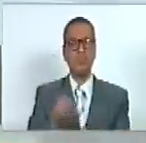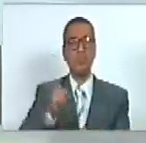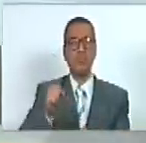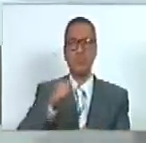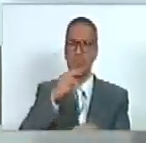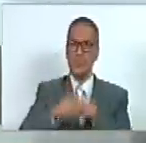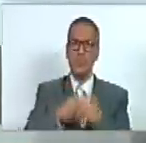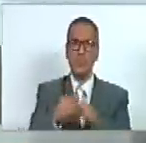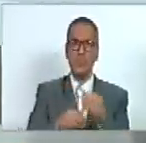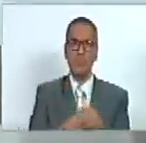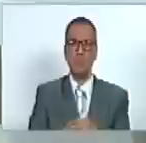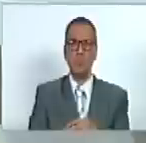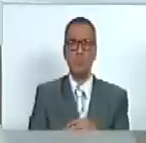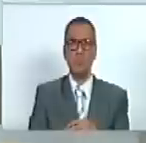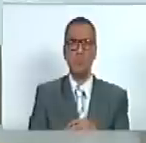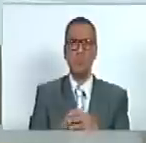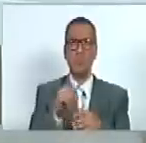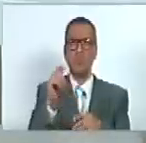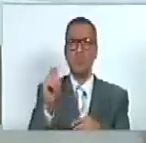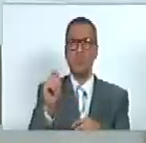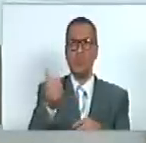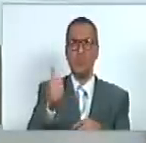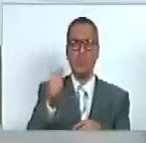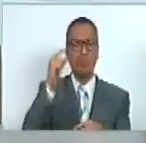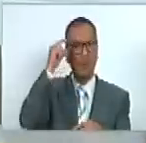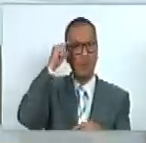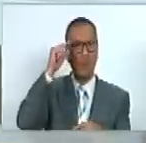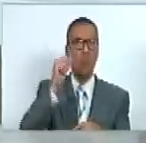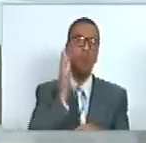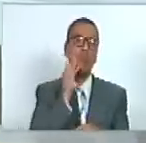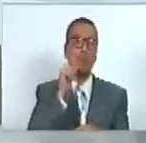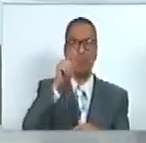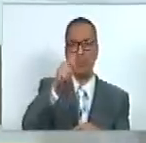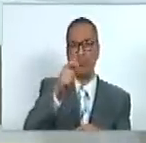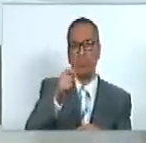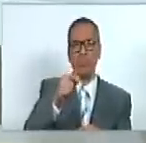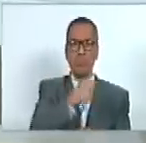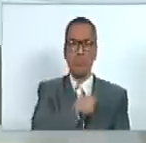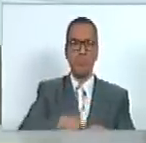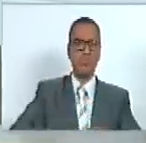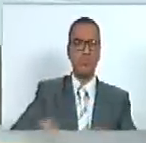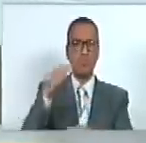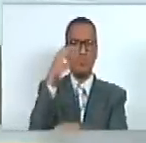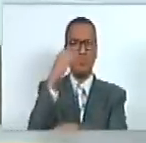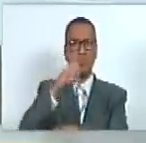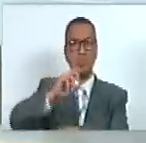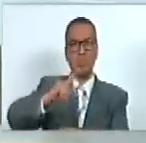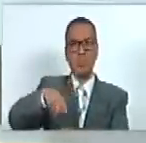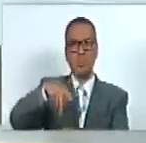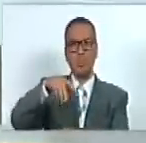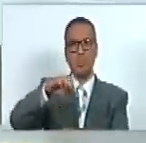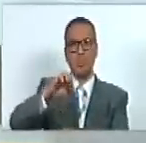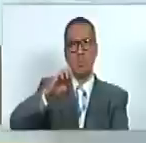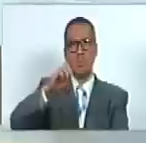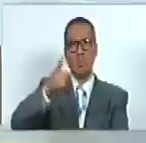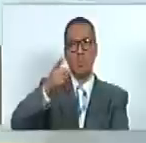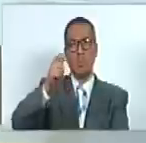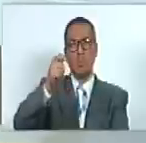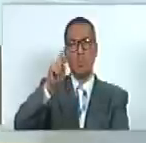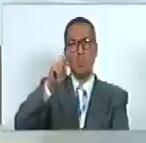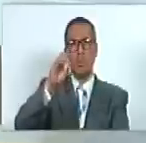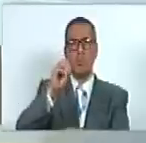hace menos de 10 días el presidente de Colombia, Gustavo Petro,